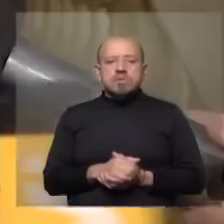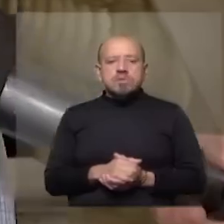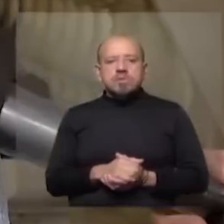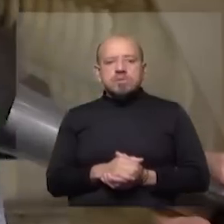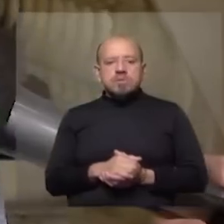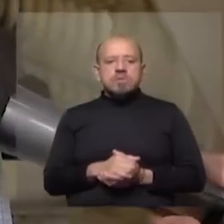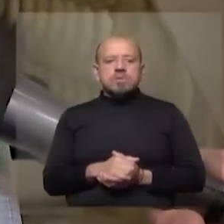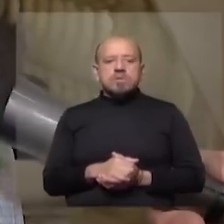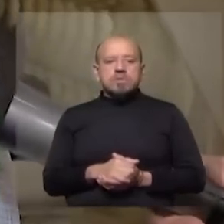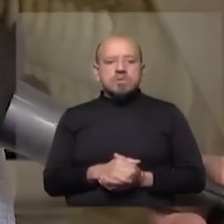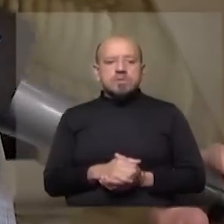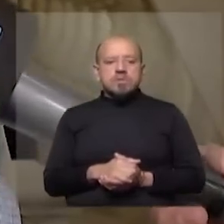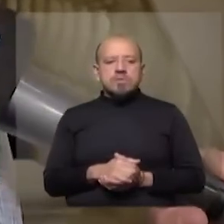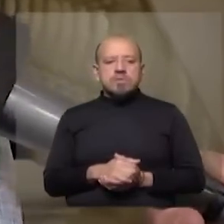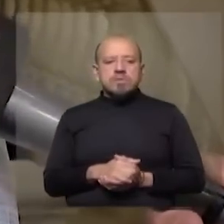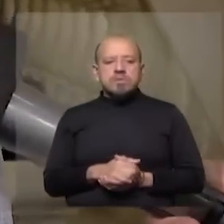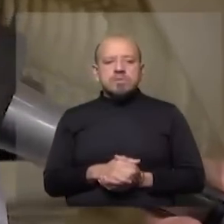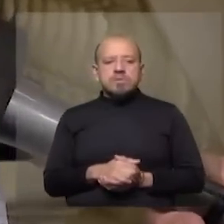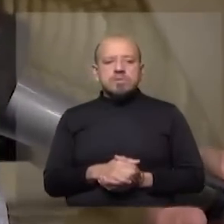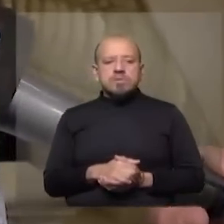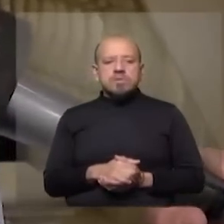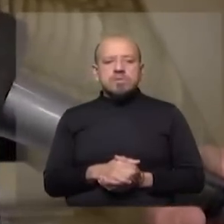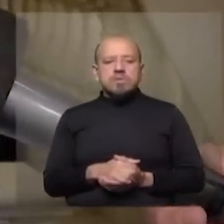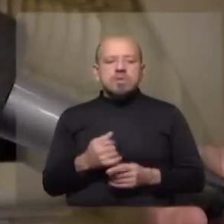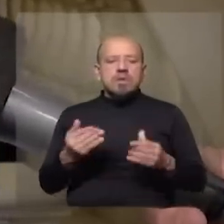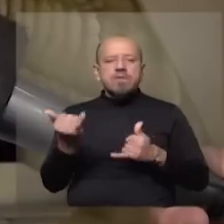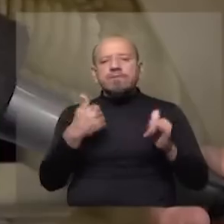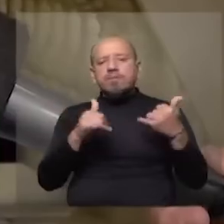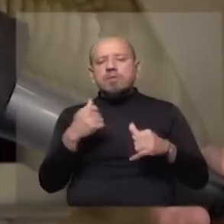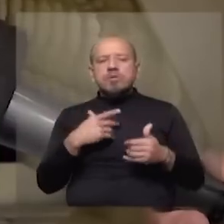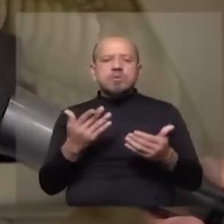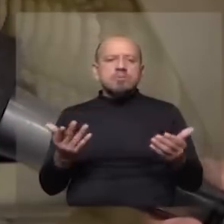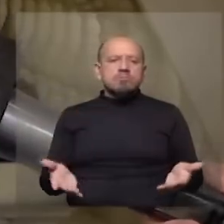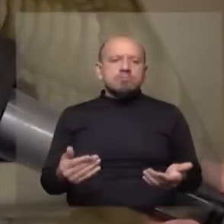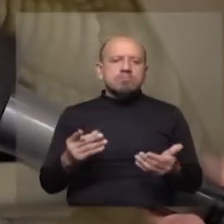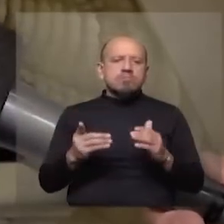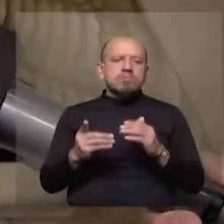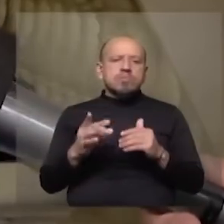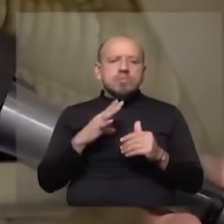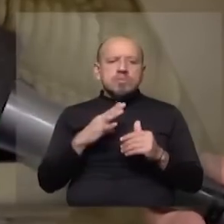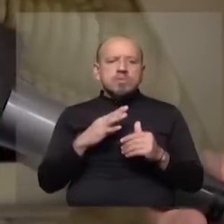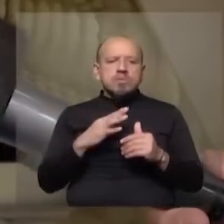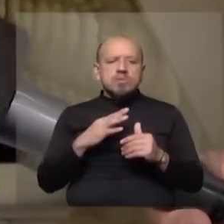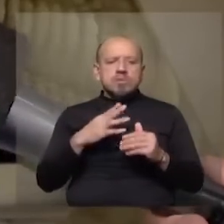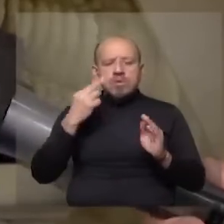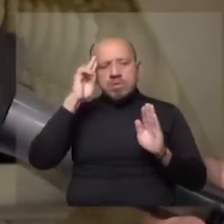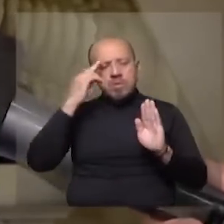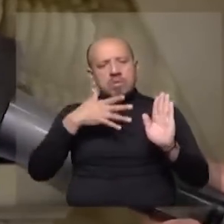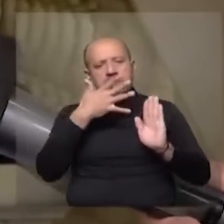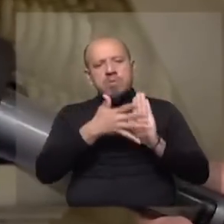hoy más que planteo lo que estamos haciendo es uniformizando información ya todos sabemos que el mapa político del